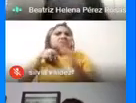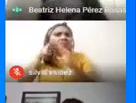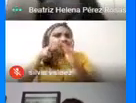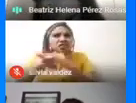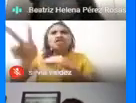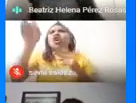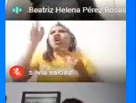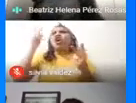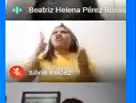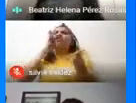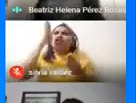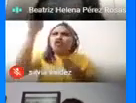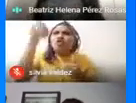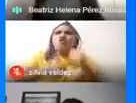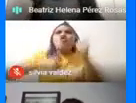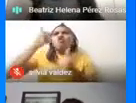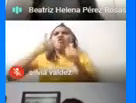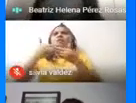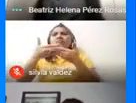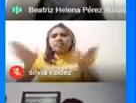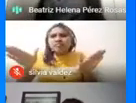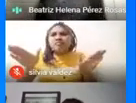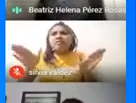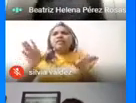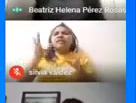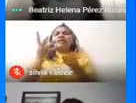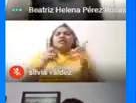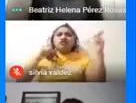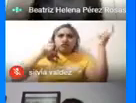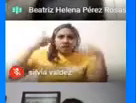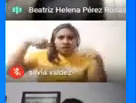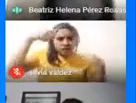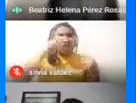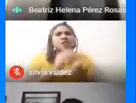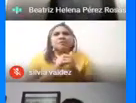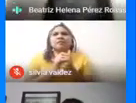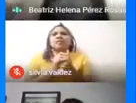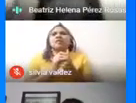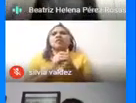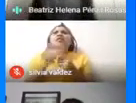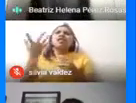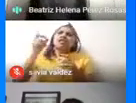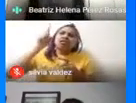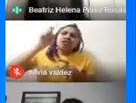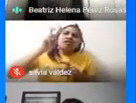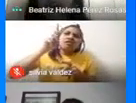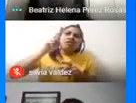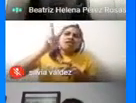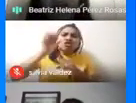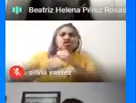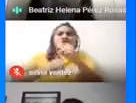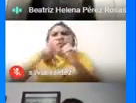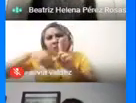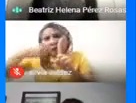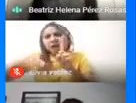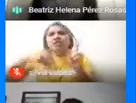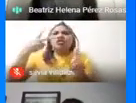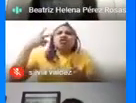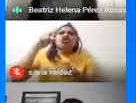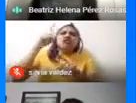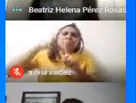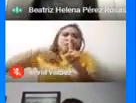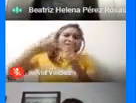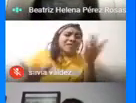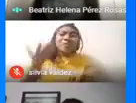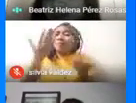de cuál va a ser la reactivación del sector, que 18 meses, otro hablan que 12, que otro. Realmente eso, pues esa